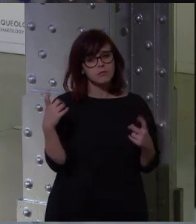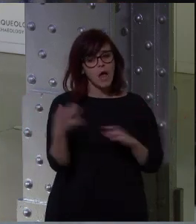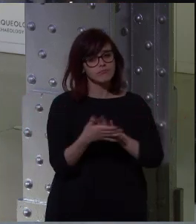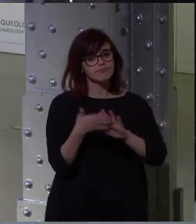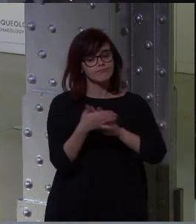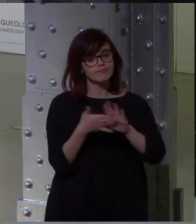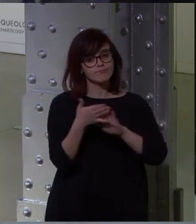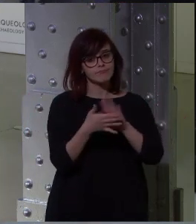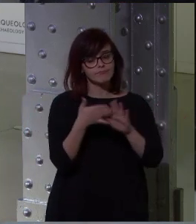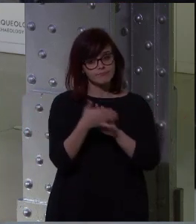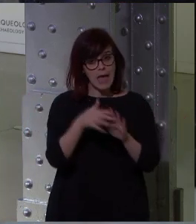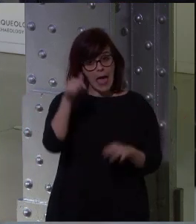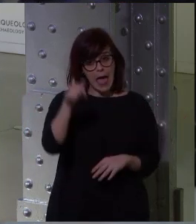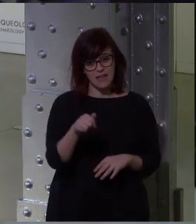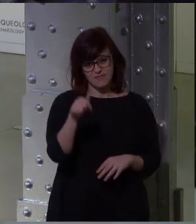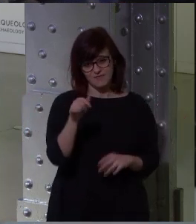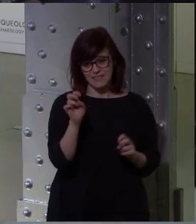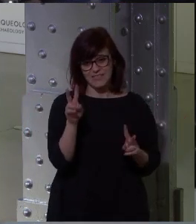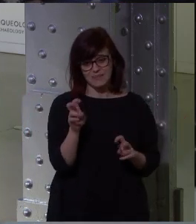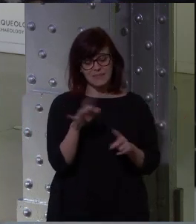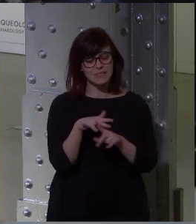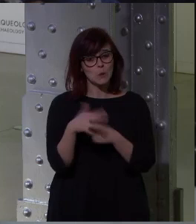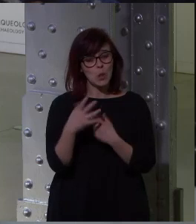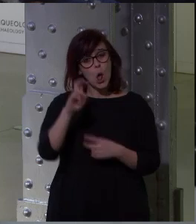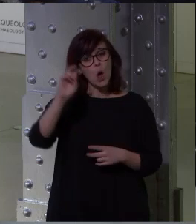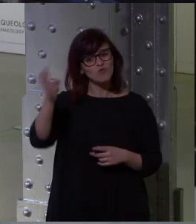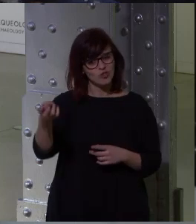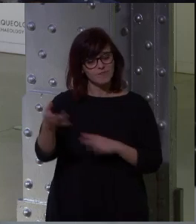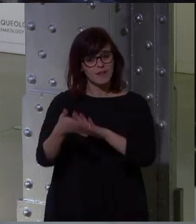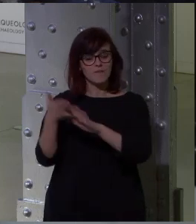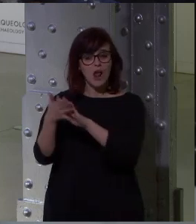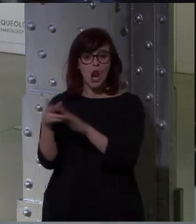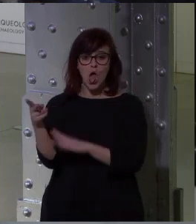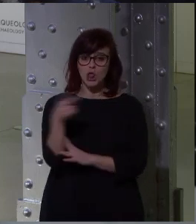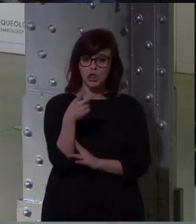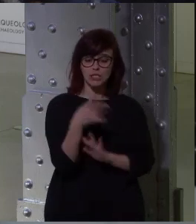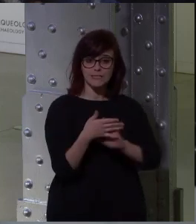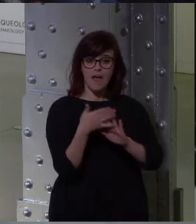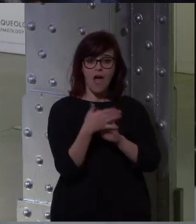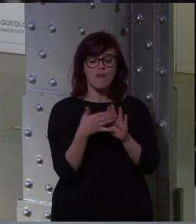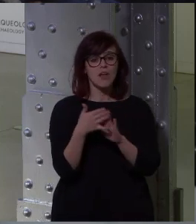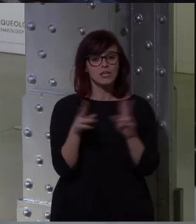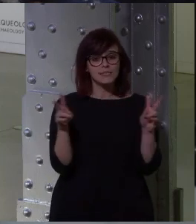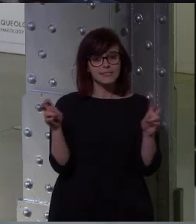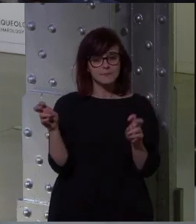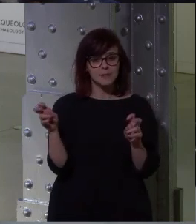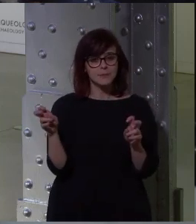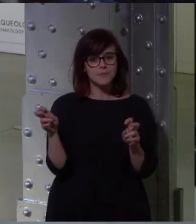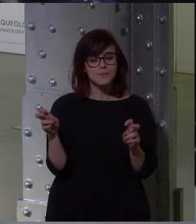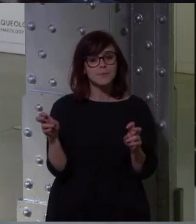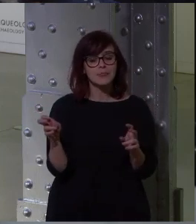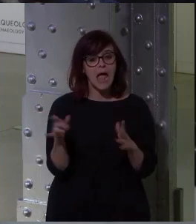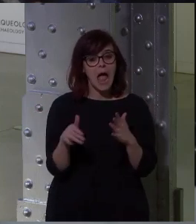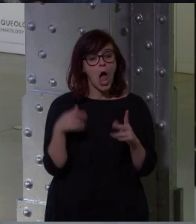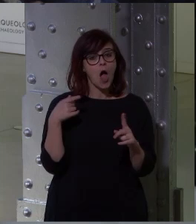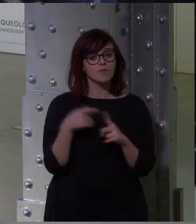aquí y que bueno, que ya ha salido en algún caso, ¿no? Los dos lo habéis comentado. Por un lado, hasta que no